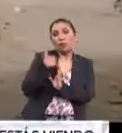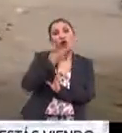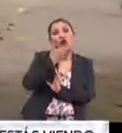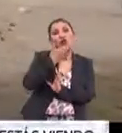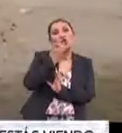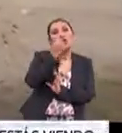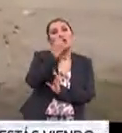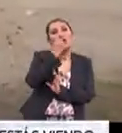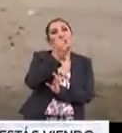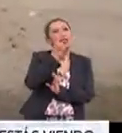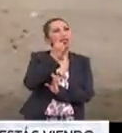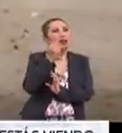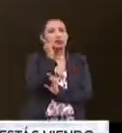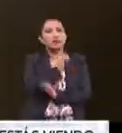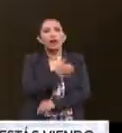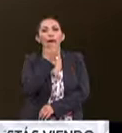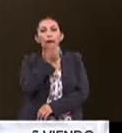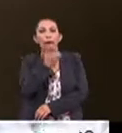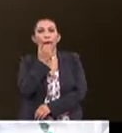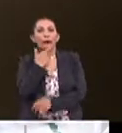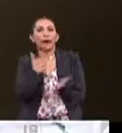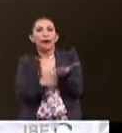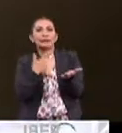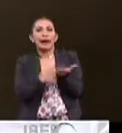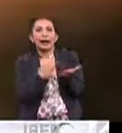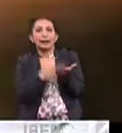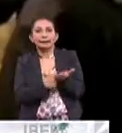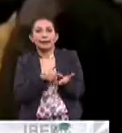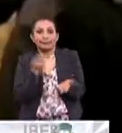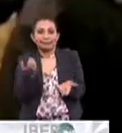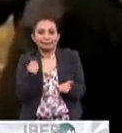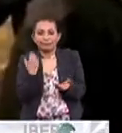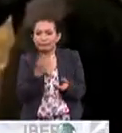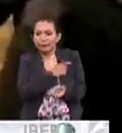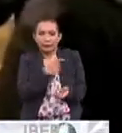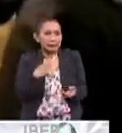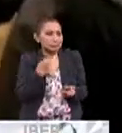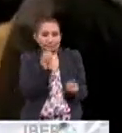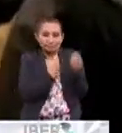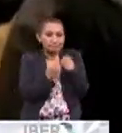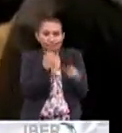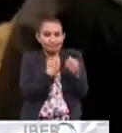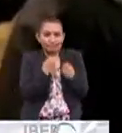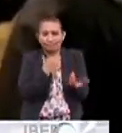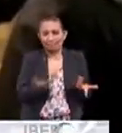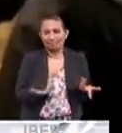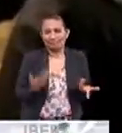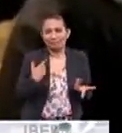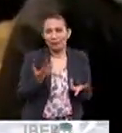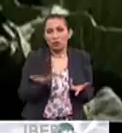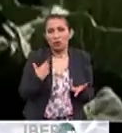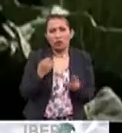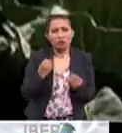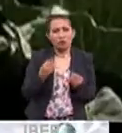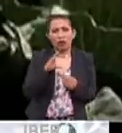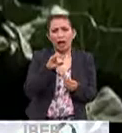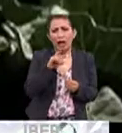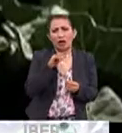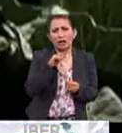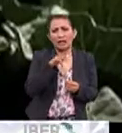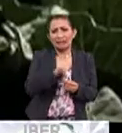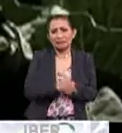acostumbrado a alimentos con esos nutrientes tan elevados y con una carga calórica